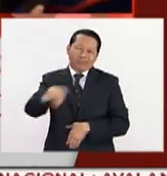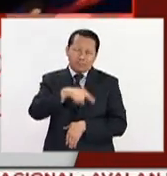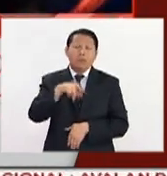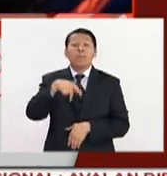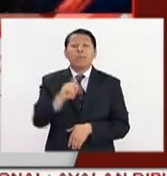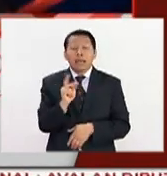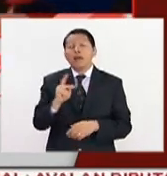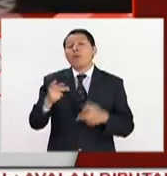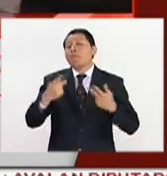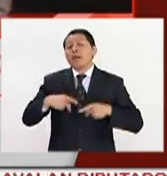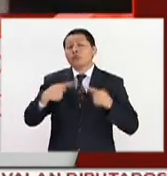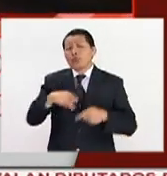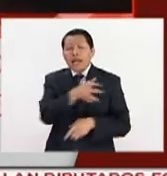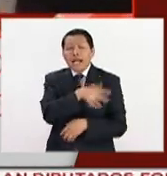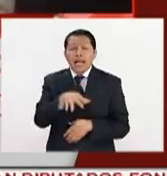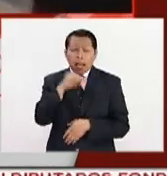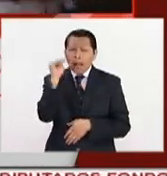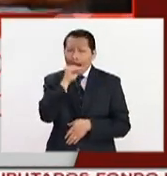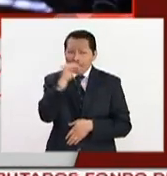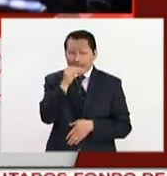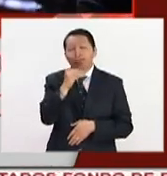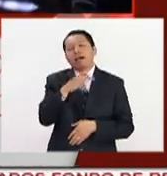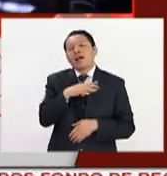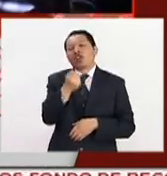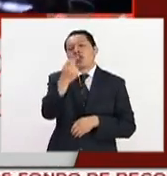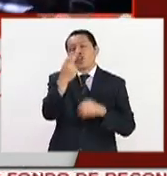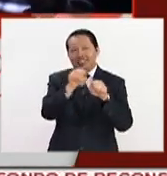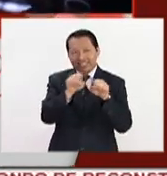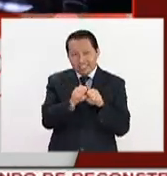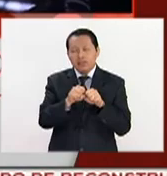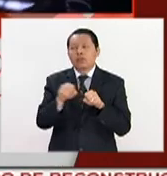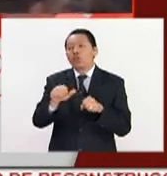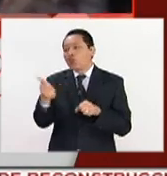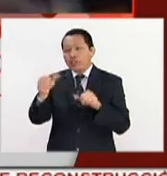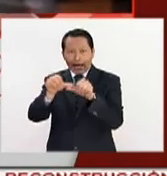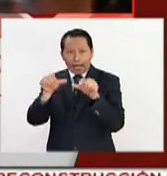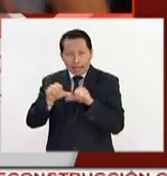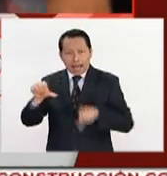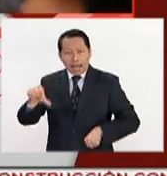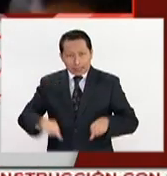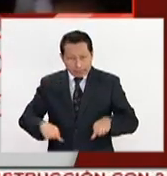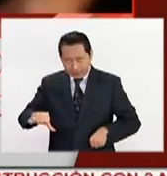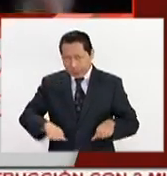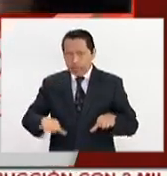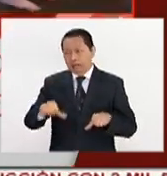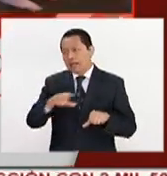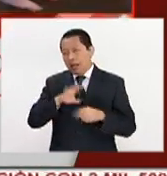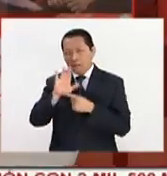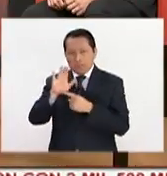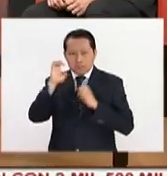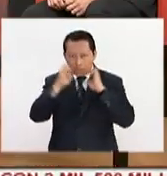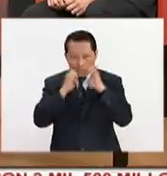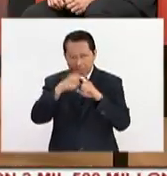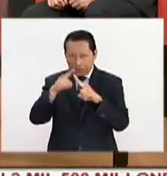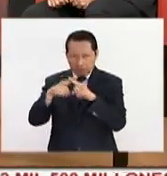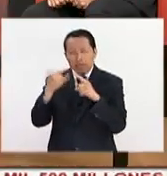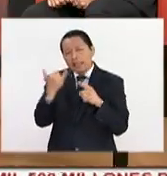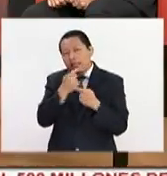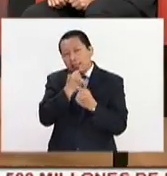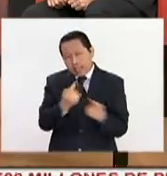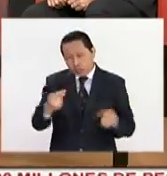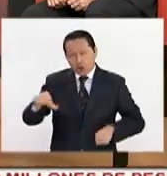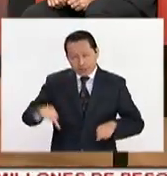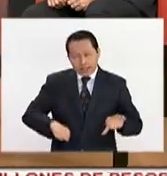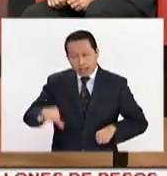es gratuito. Tenemos 2 salas gratuitas, tenemos un área de exposición, actividades para niños. Ana Paula, yo te quiero preguntar